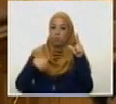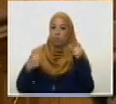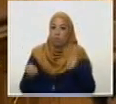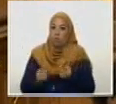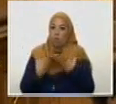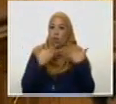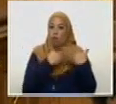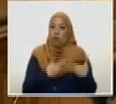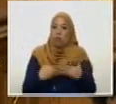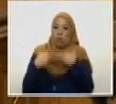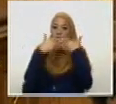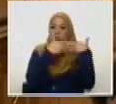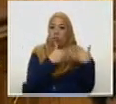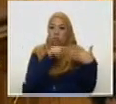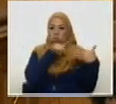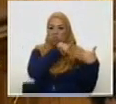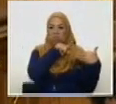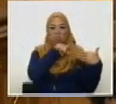imperio norteamericano